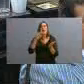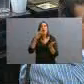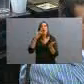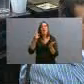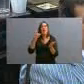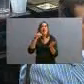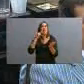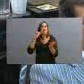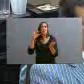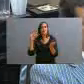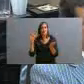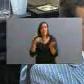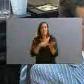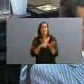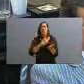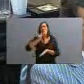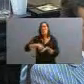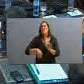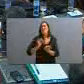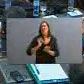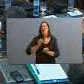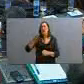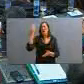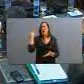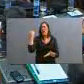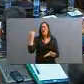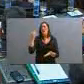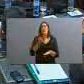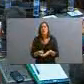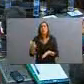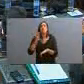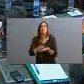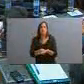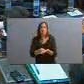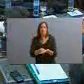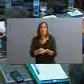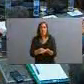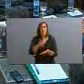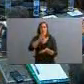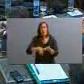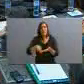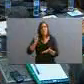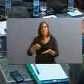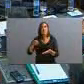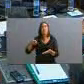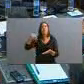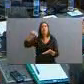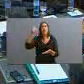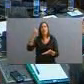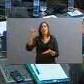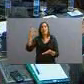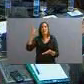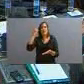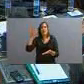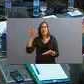año firmado por, donde vuelven a reiterar, firmado por Nazareno, donde se vuelve a reiterar